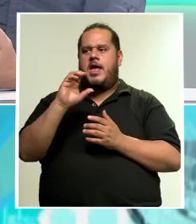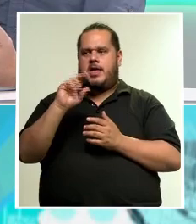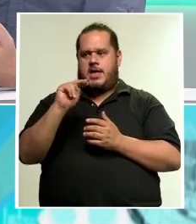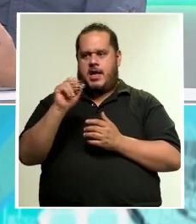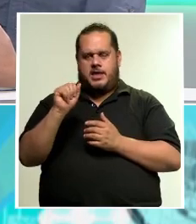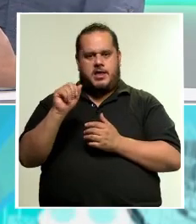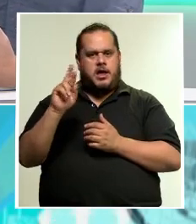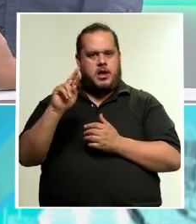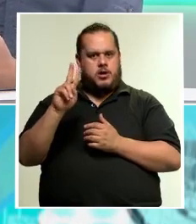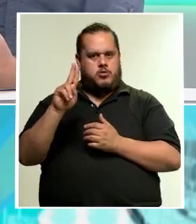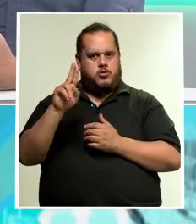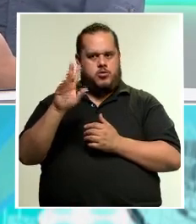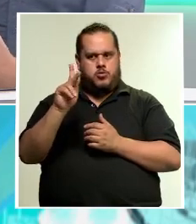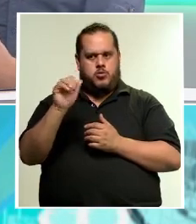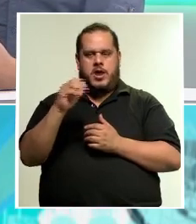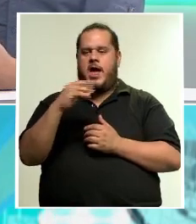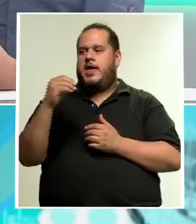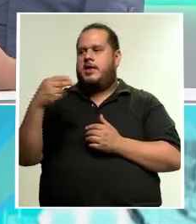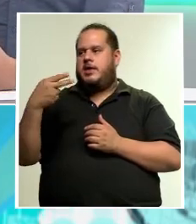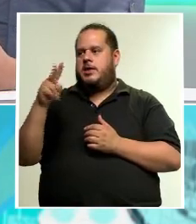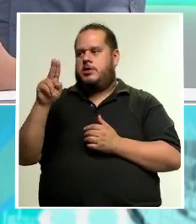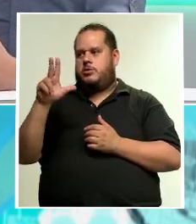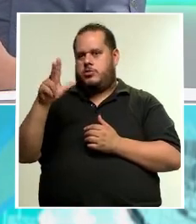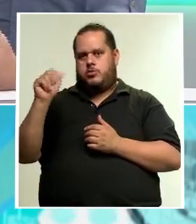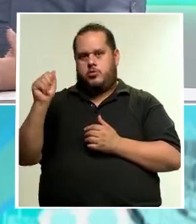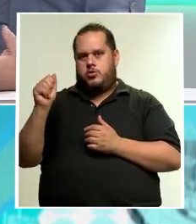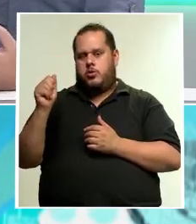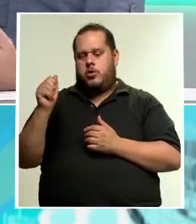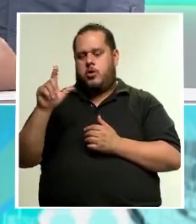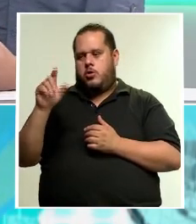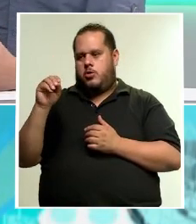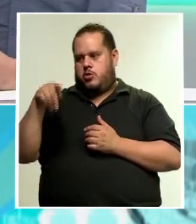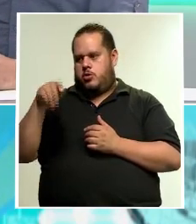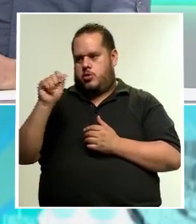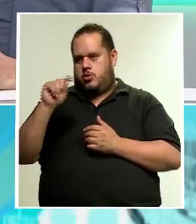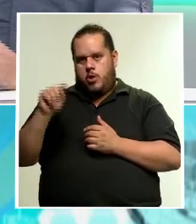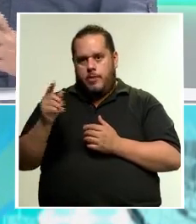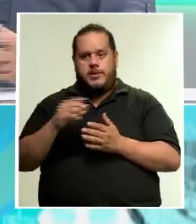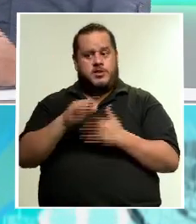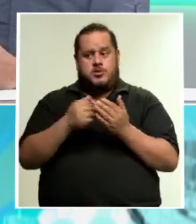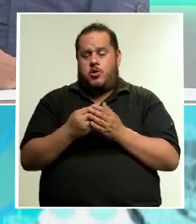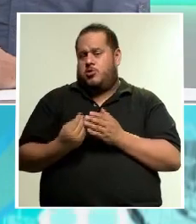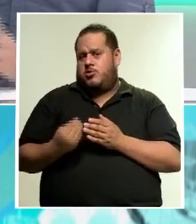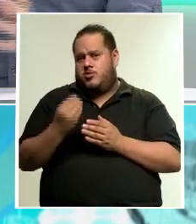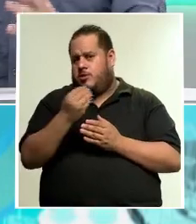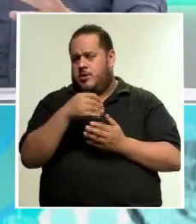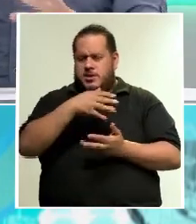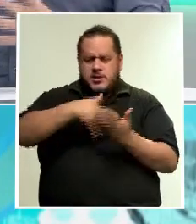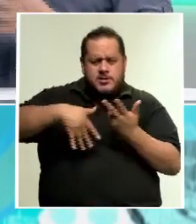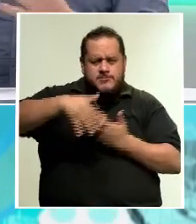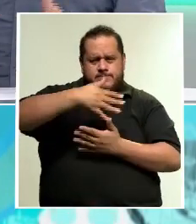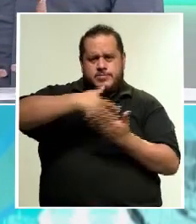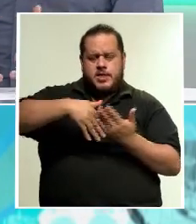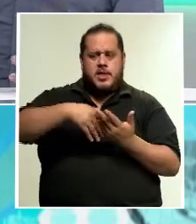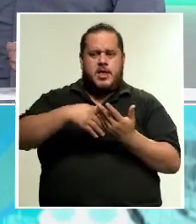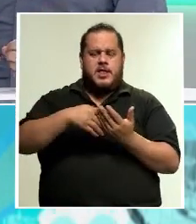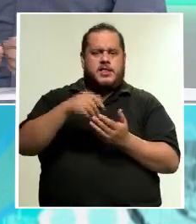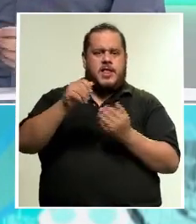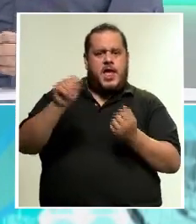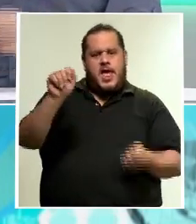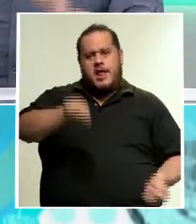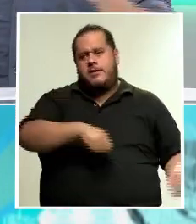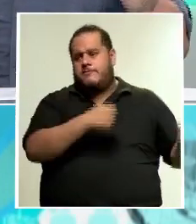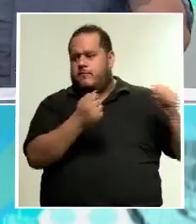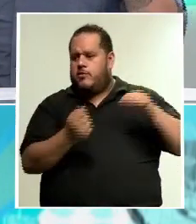y Chucho López, dos artistas, todos ellos muy jóvenes, que entremezclan pues, el folclor